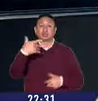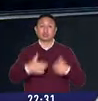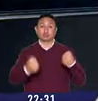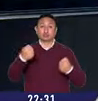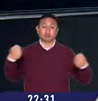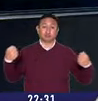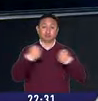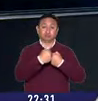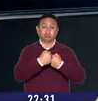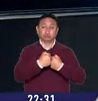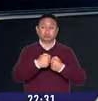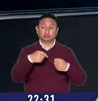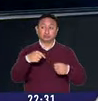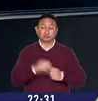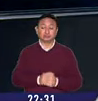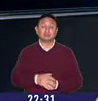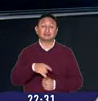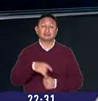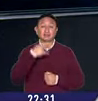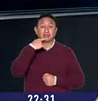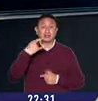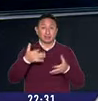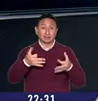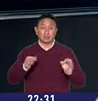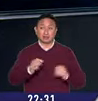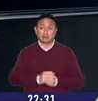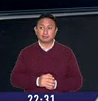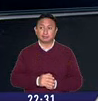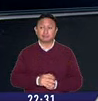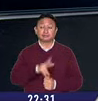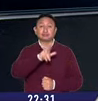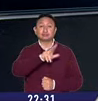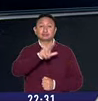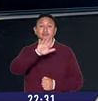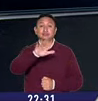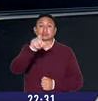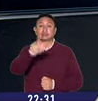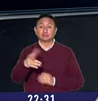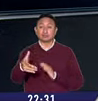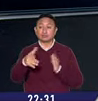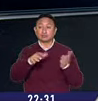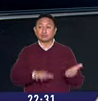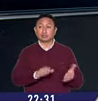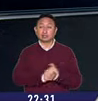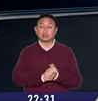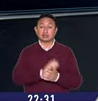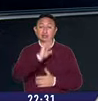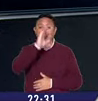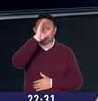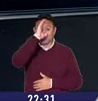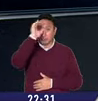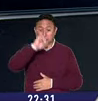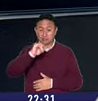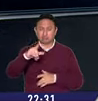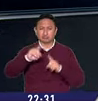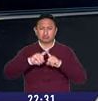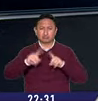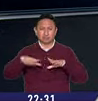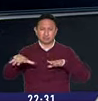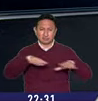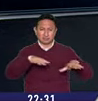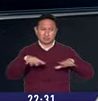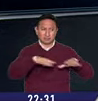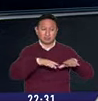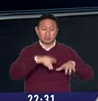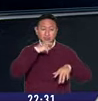tránsito se registraron en el feriado de carnaval, dejando al menos 35 fallecidos. La Policía Nacional realizó operativos durante estos días